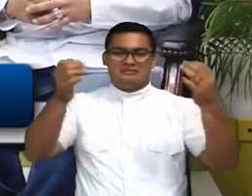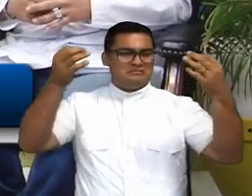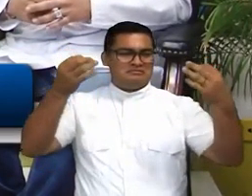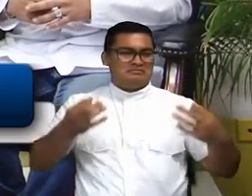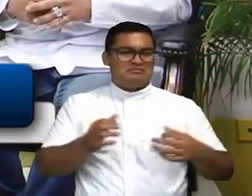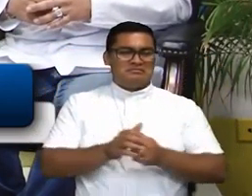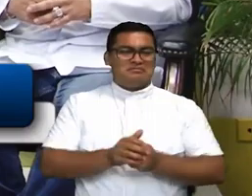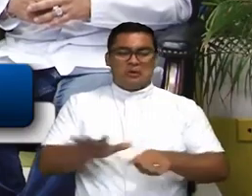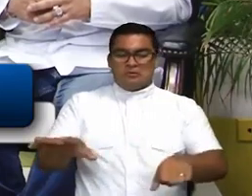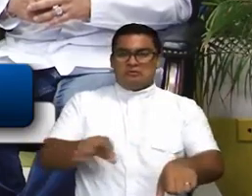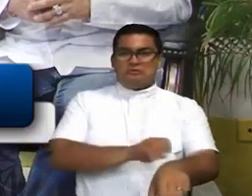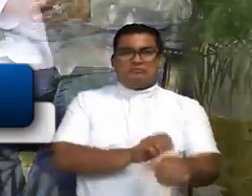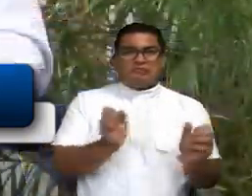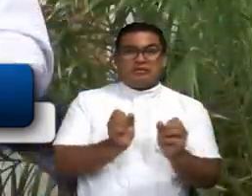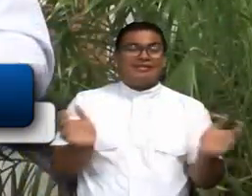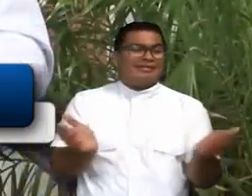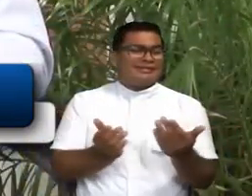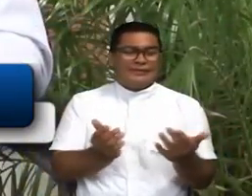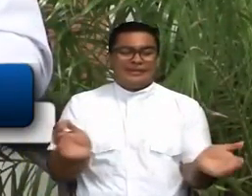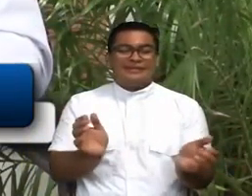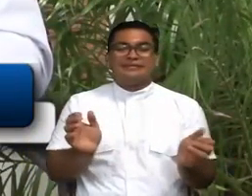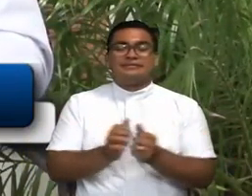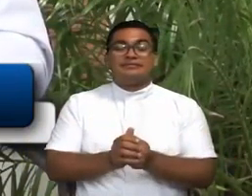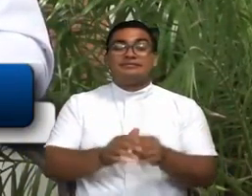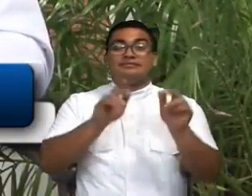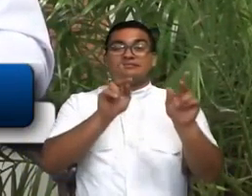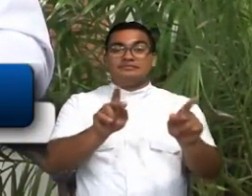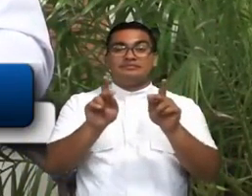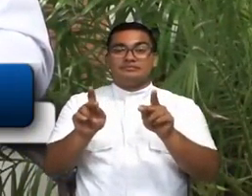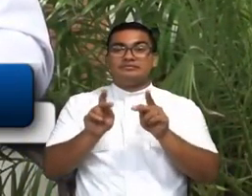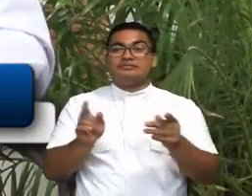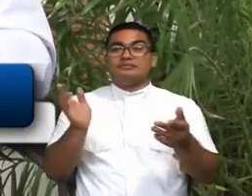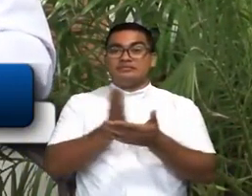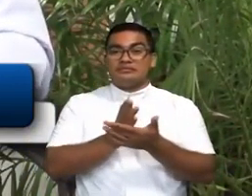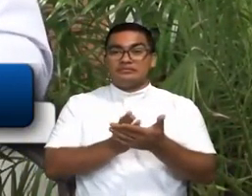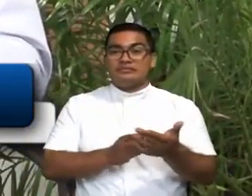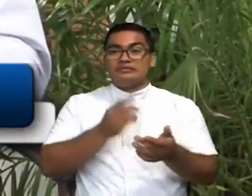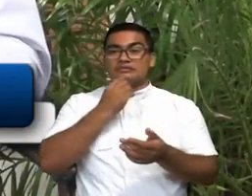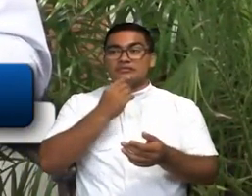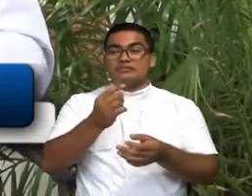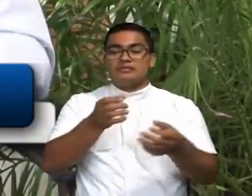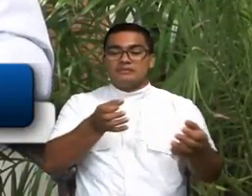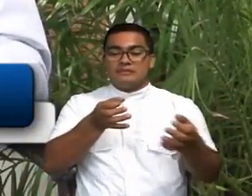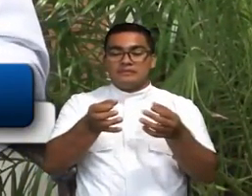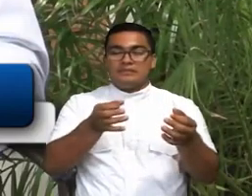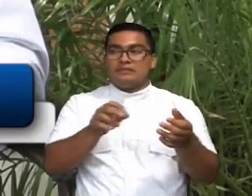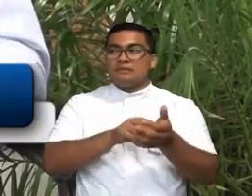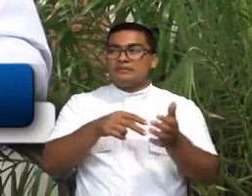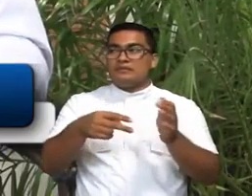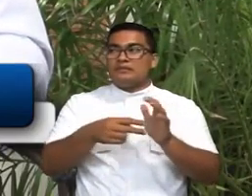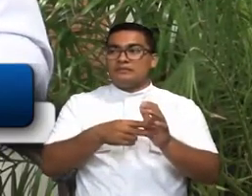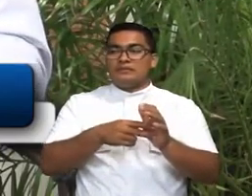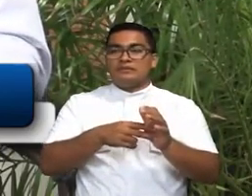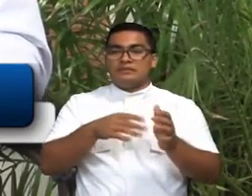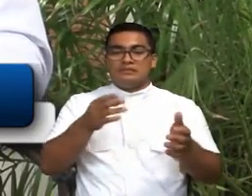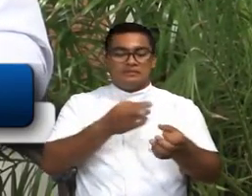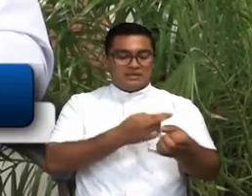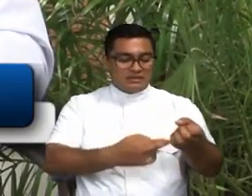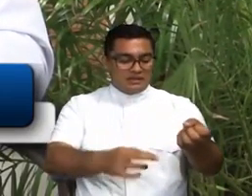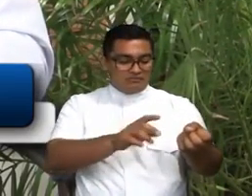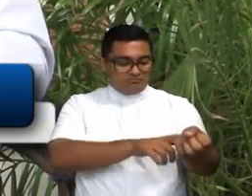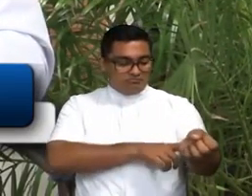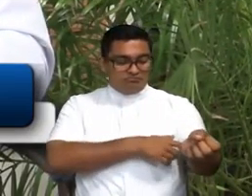¿ya? Sí hay personas, pero igual todo se explica por lo que es la vasoconstricción y